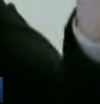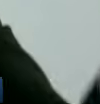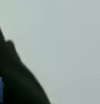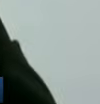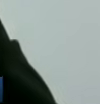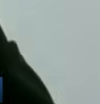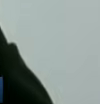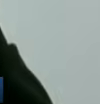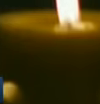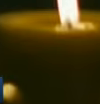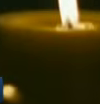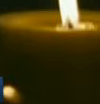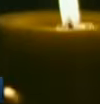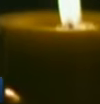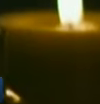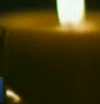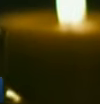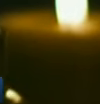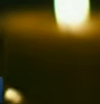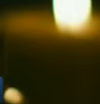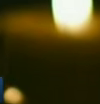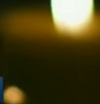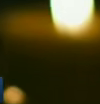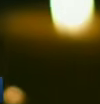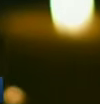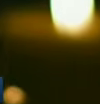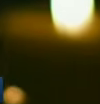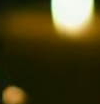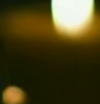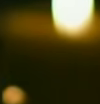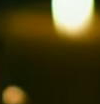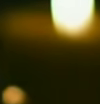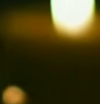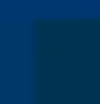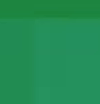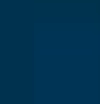Energía, Andrea Arrobo, tras liderar el comité de crisis.